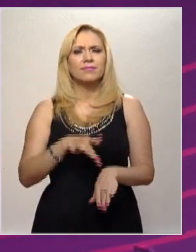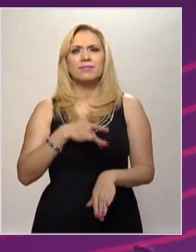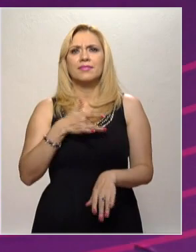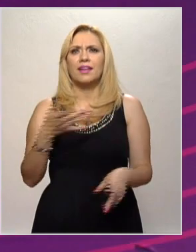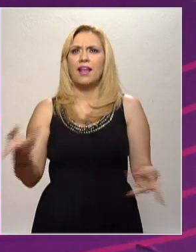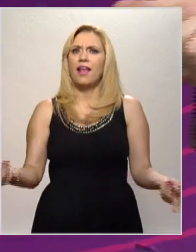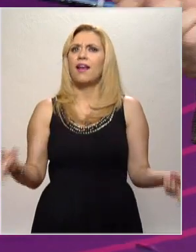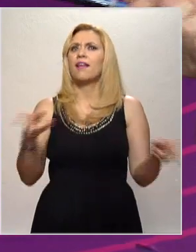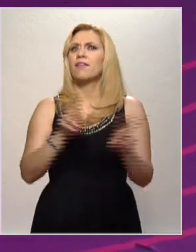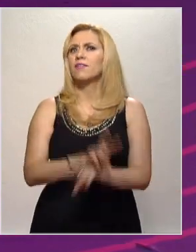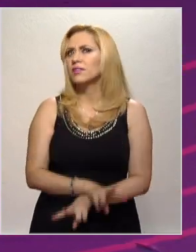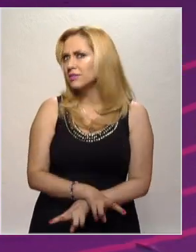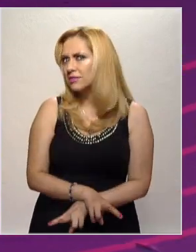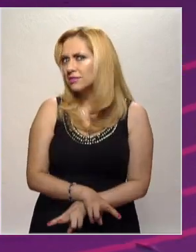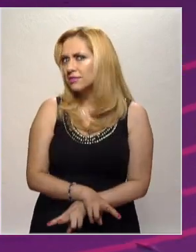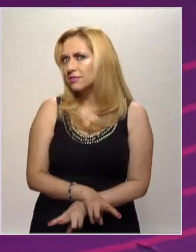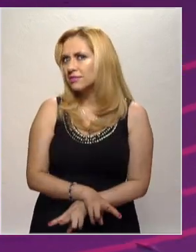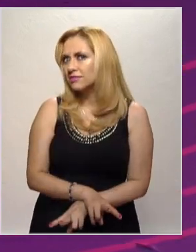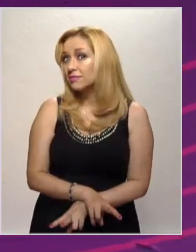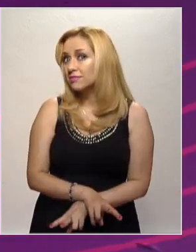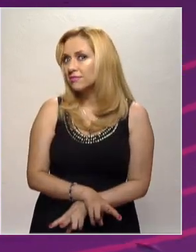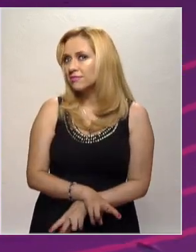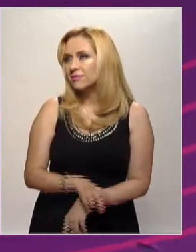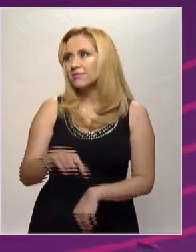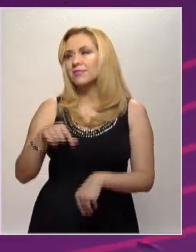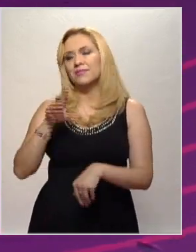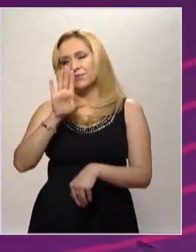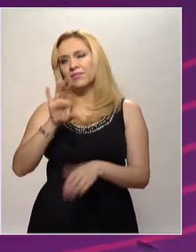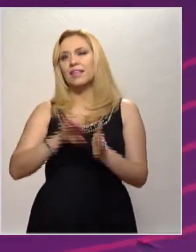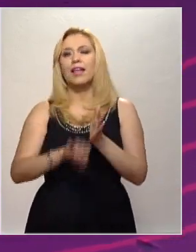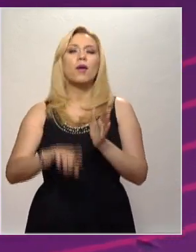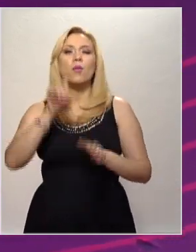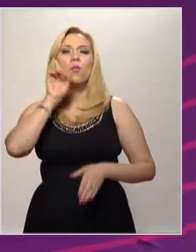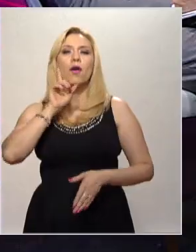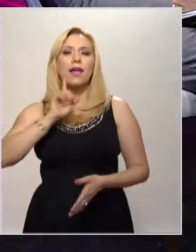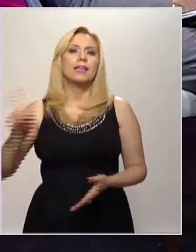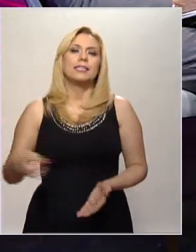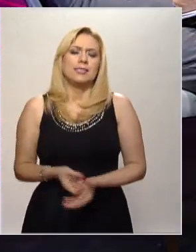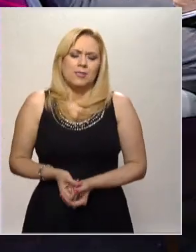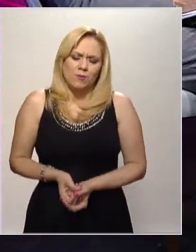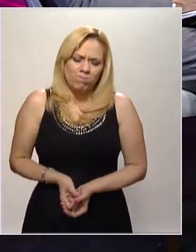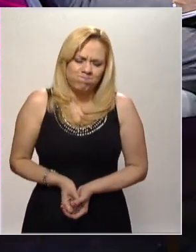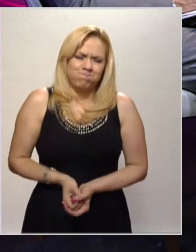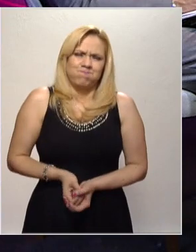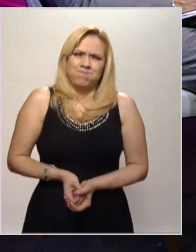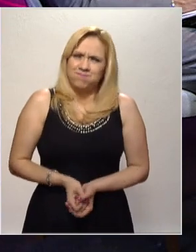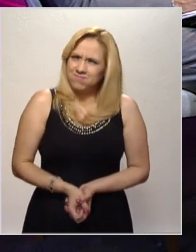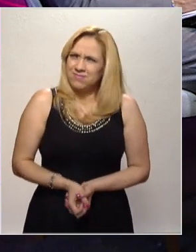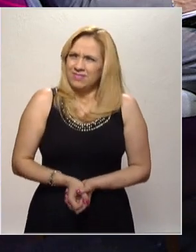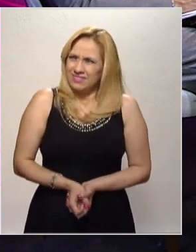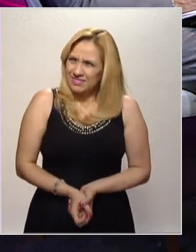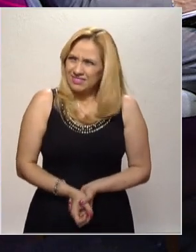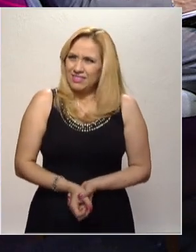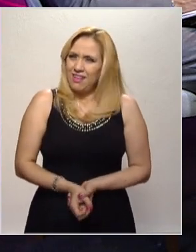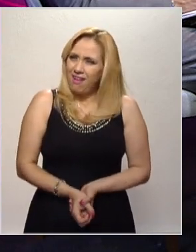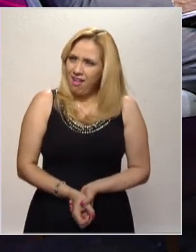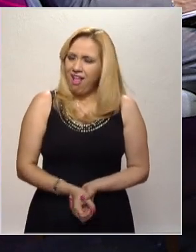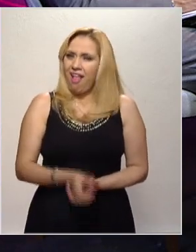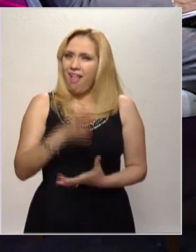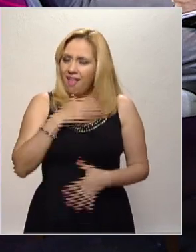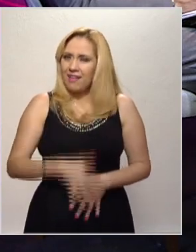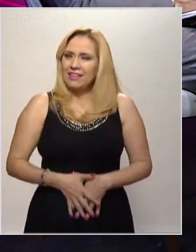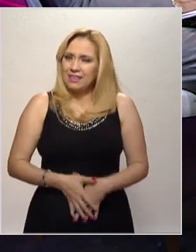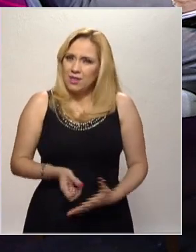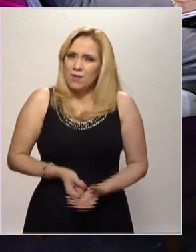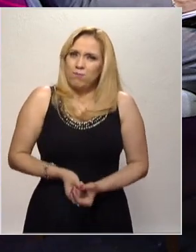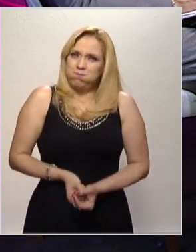revés? O el otro ejemplo clásico es, la señora está en pleno trabajo de parto, está en trabajo de parto, la que está